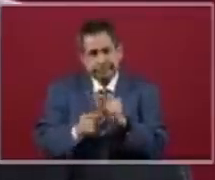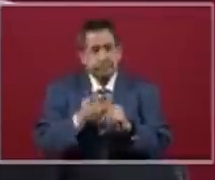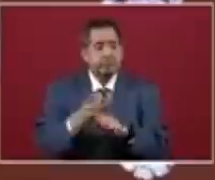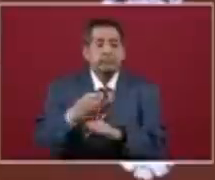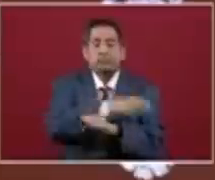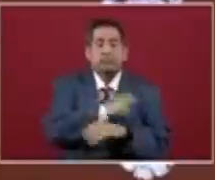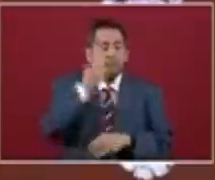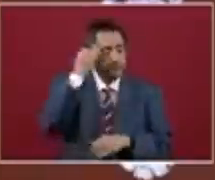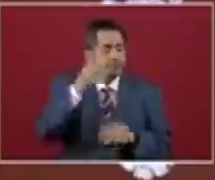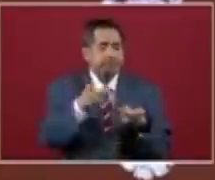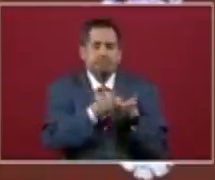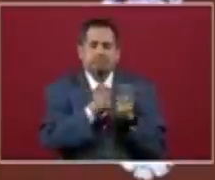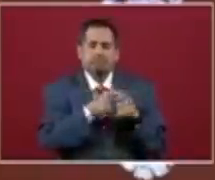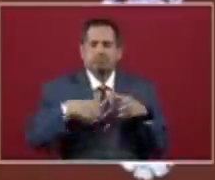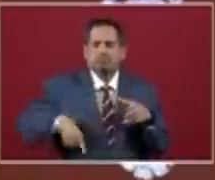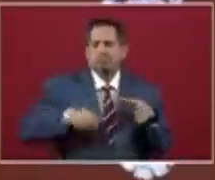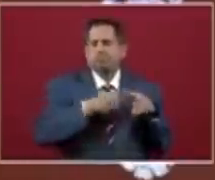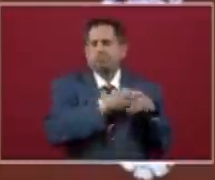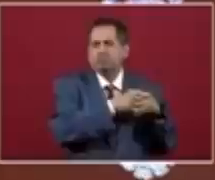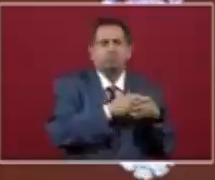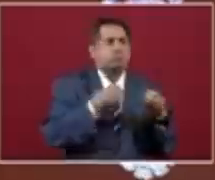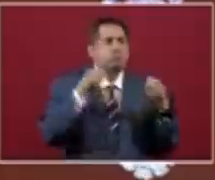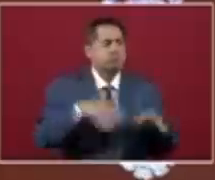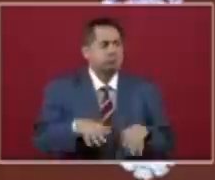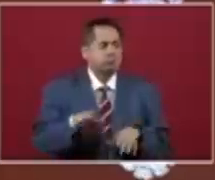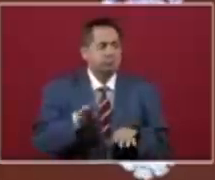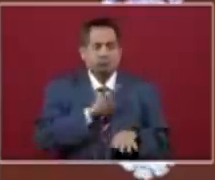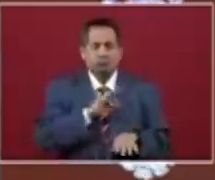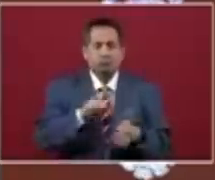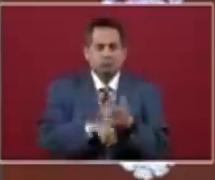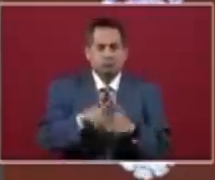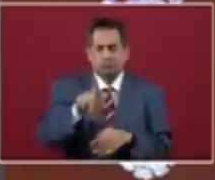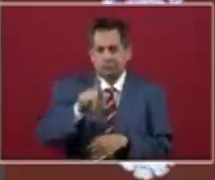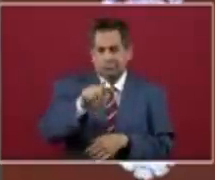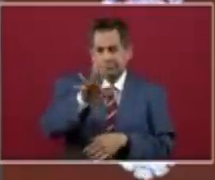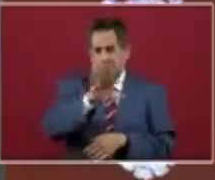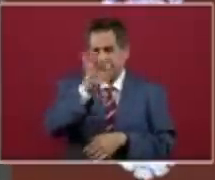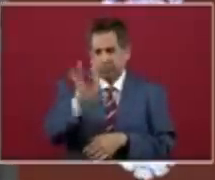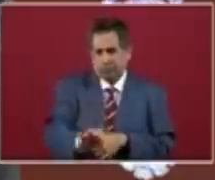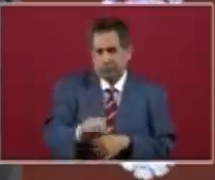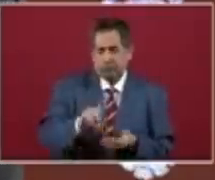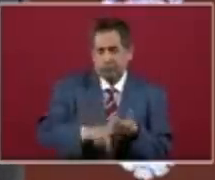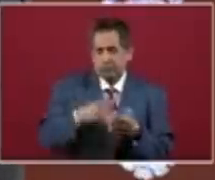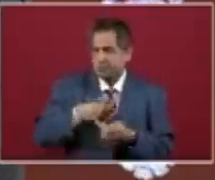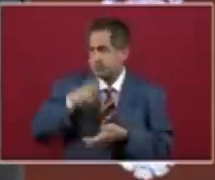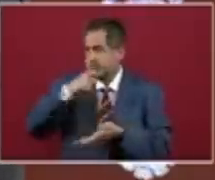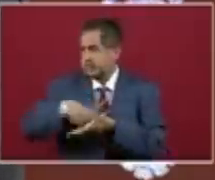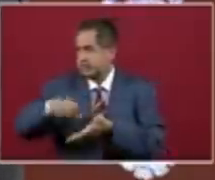perdió como el 75% de su poder adquisitivo.